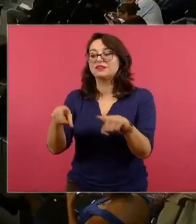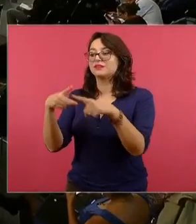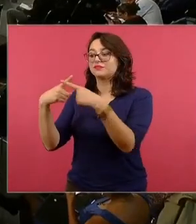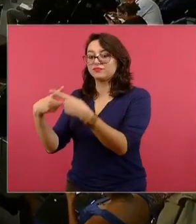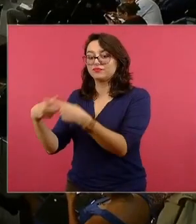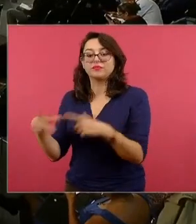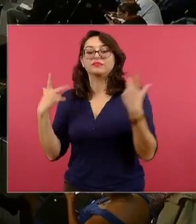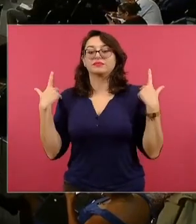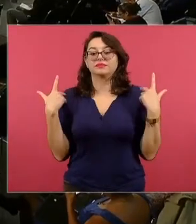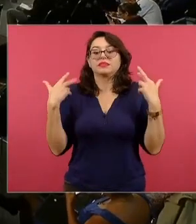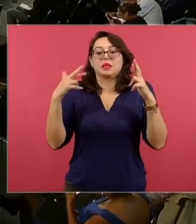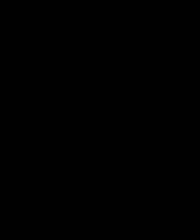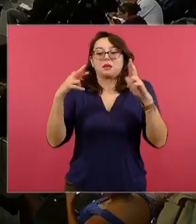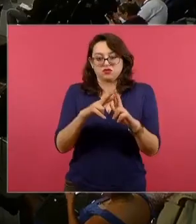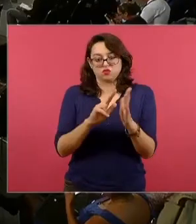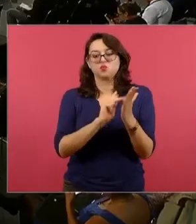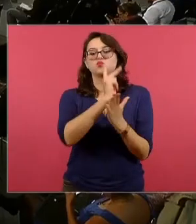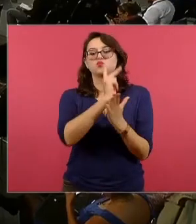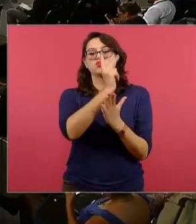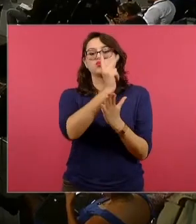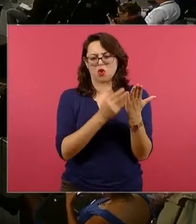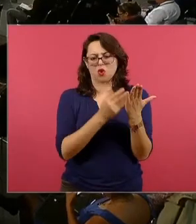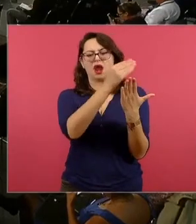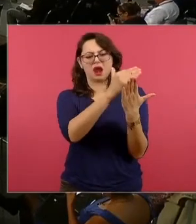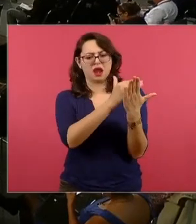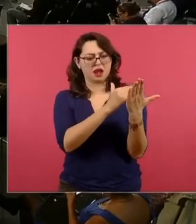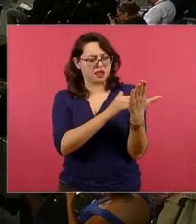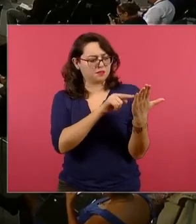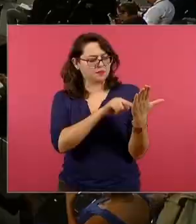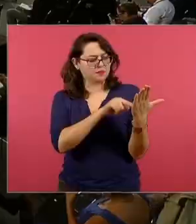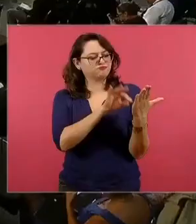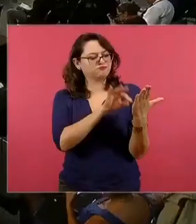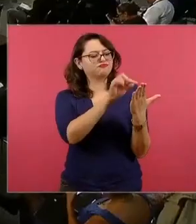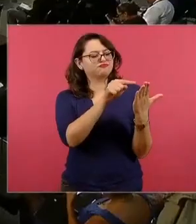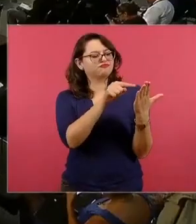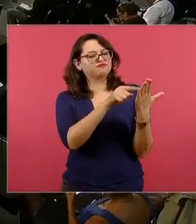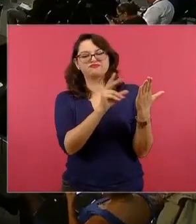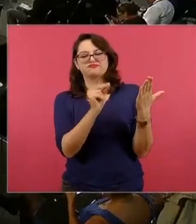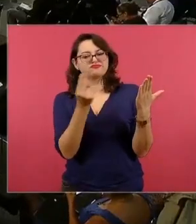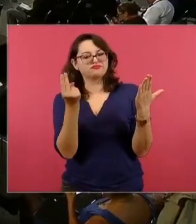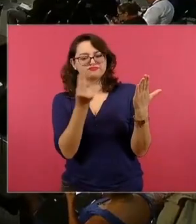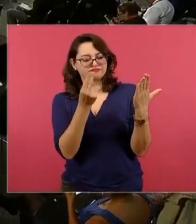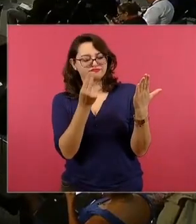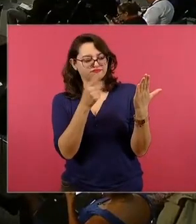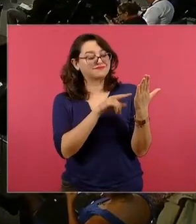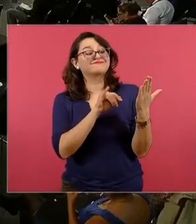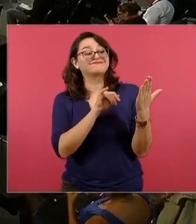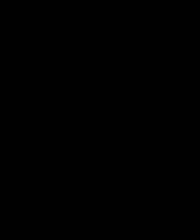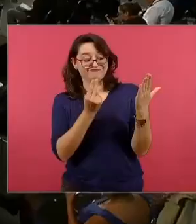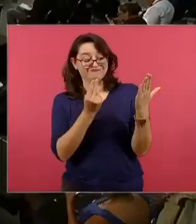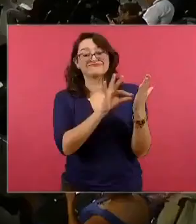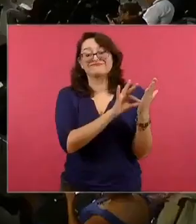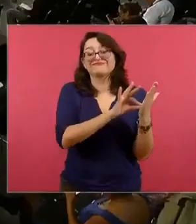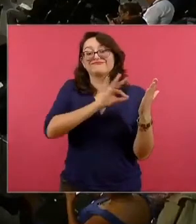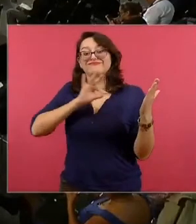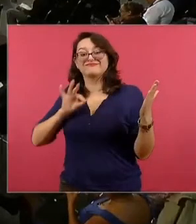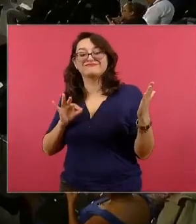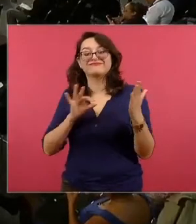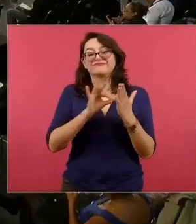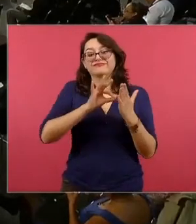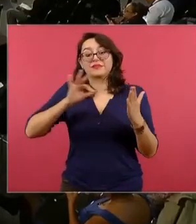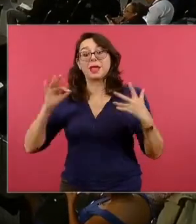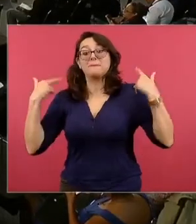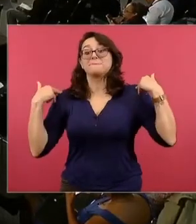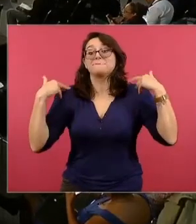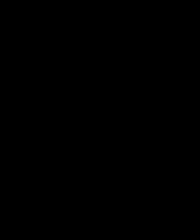el maestro va a derivar la forma en cómo va a organizar su trabajo didáctico. En